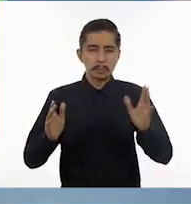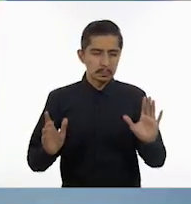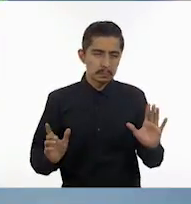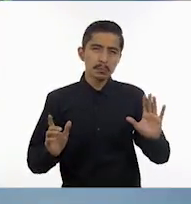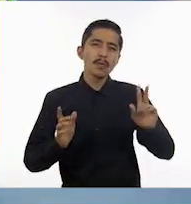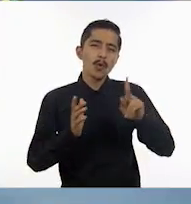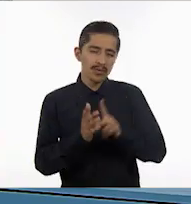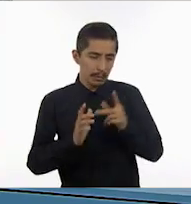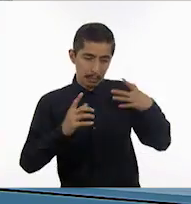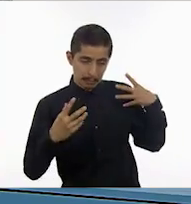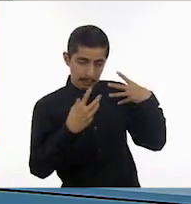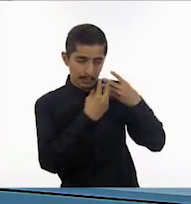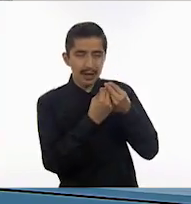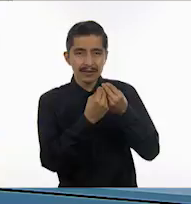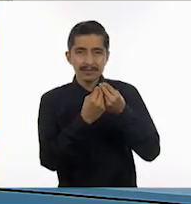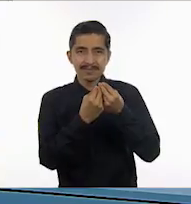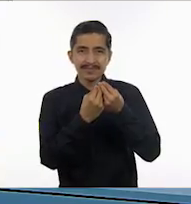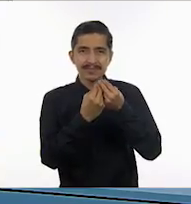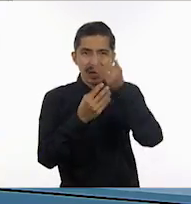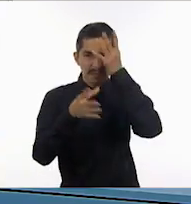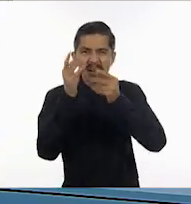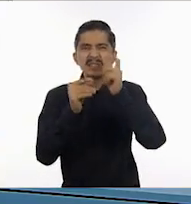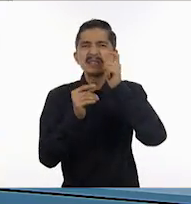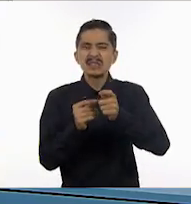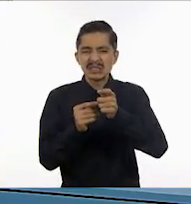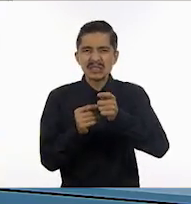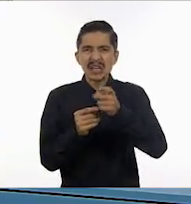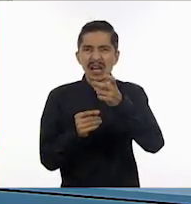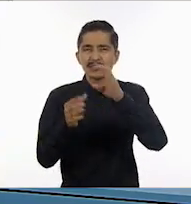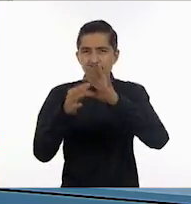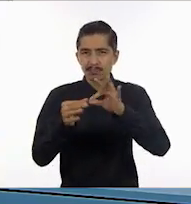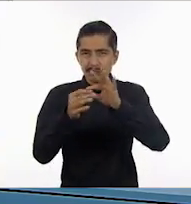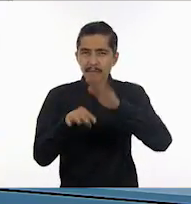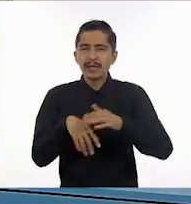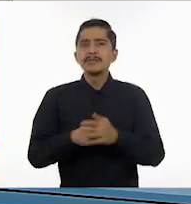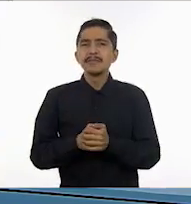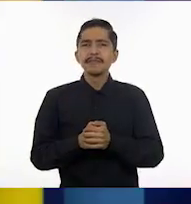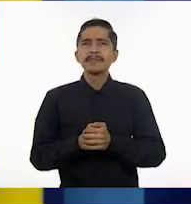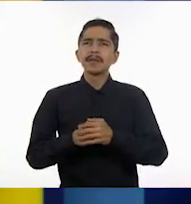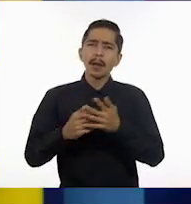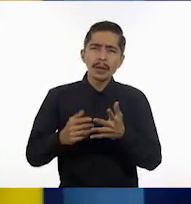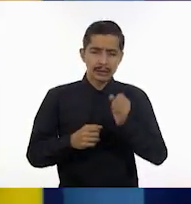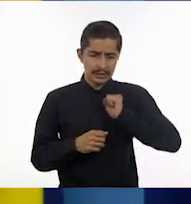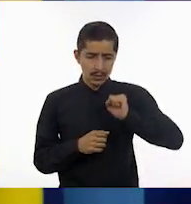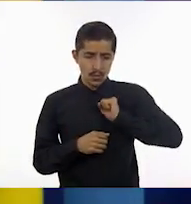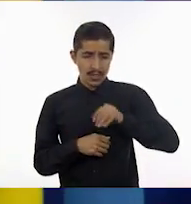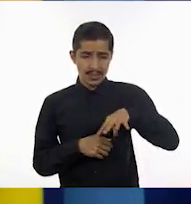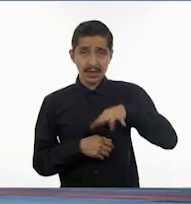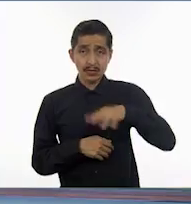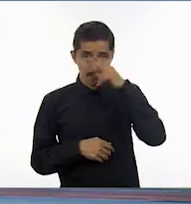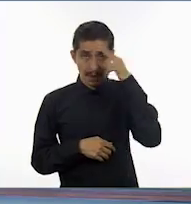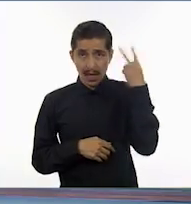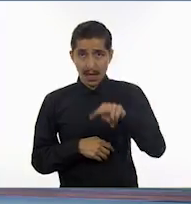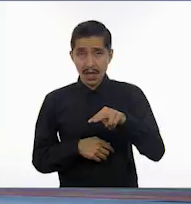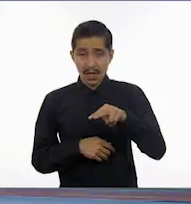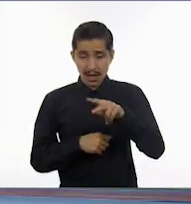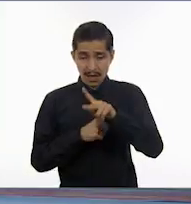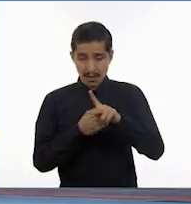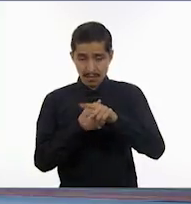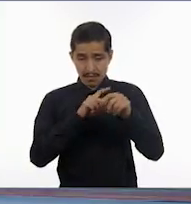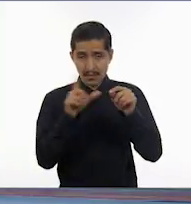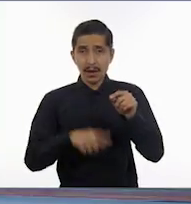poquito acerca de lo que hemos aprendido en esta sesión. En general, podemos decir que durante el siglo XIX mexicano,